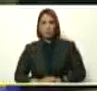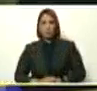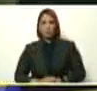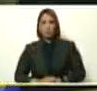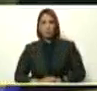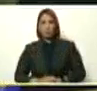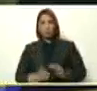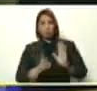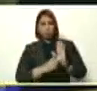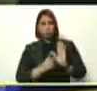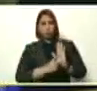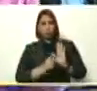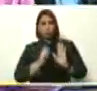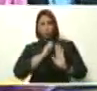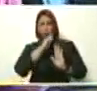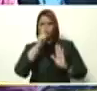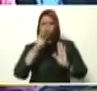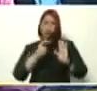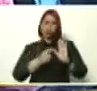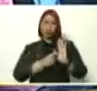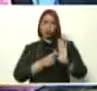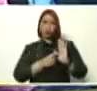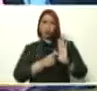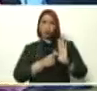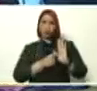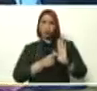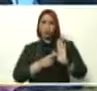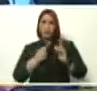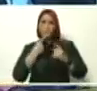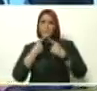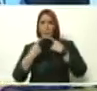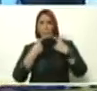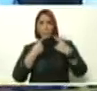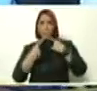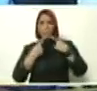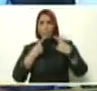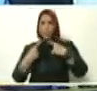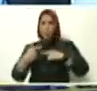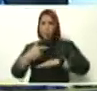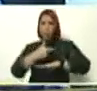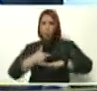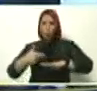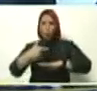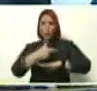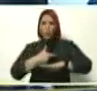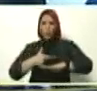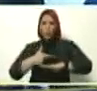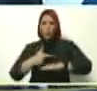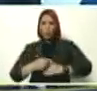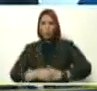De verdad, es muy completo a las palabras que ha dado el gobernador Luis José.